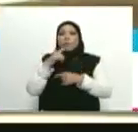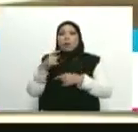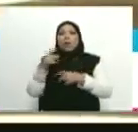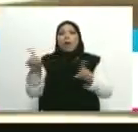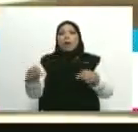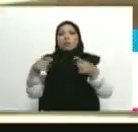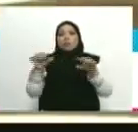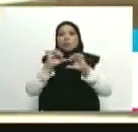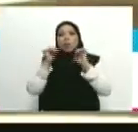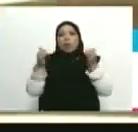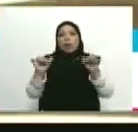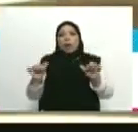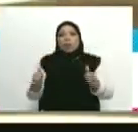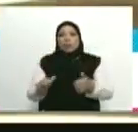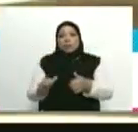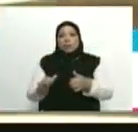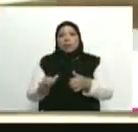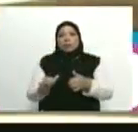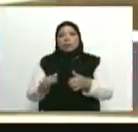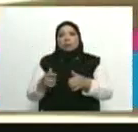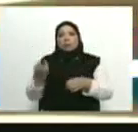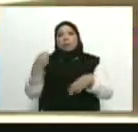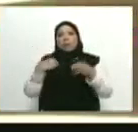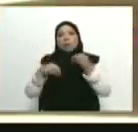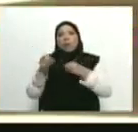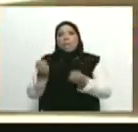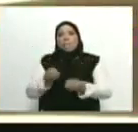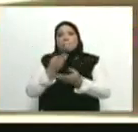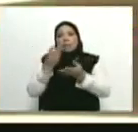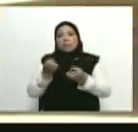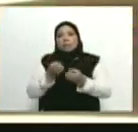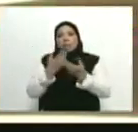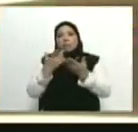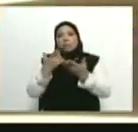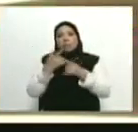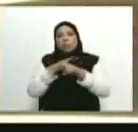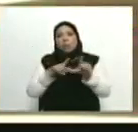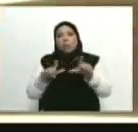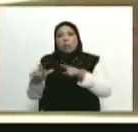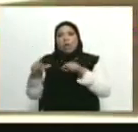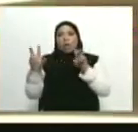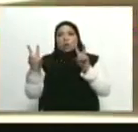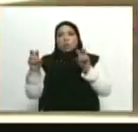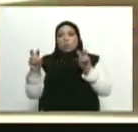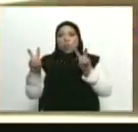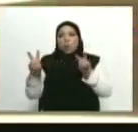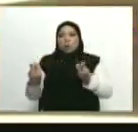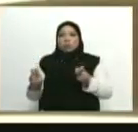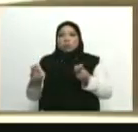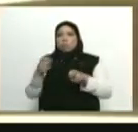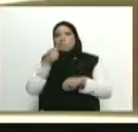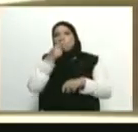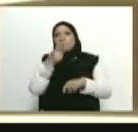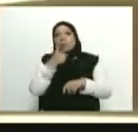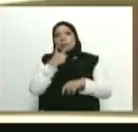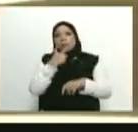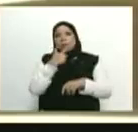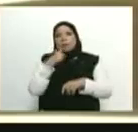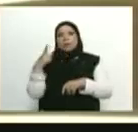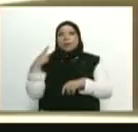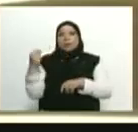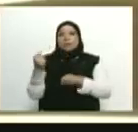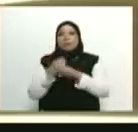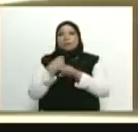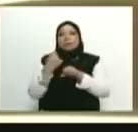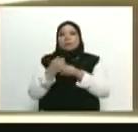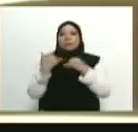artistas que hacen Superbigote. Me pusieron un mensaje. Tenemos lista una nueva temporada. ¡Qué chévere! Sácala para